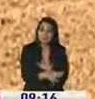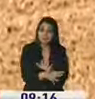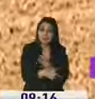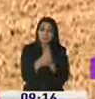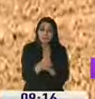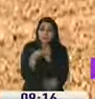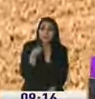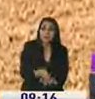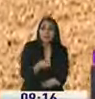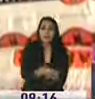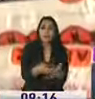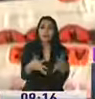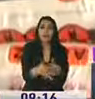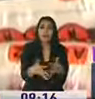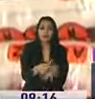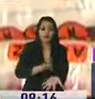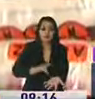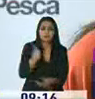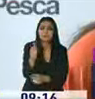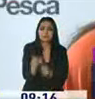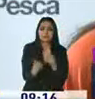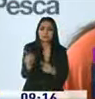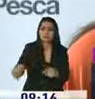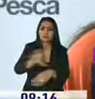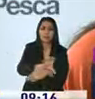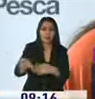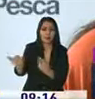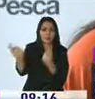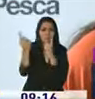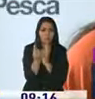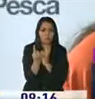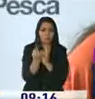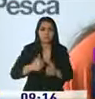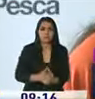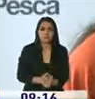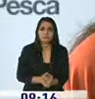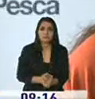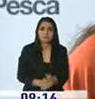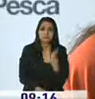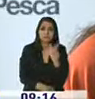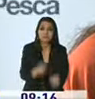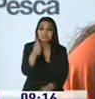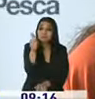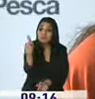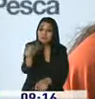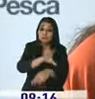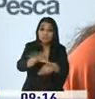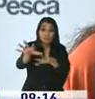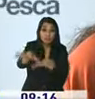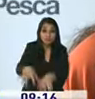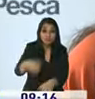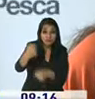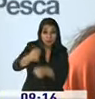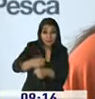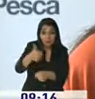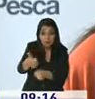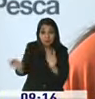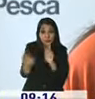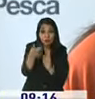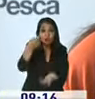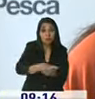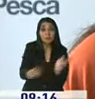la compra de arroz a los agricultores. La compra del arroz a los agricultores es hasta